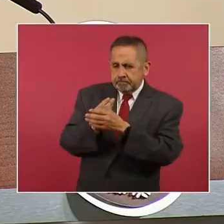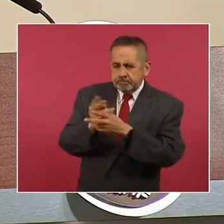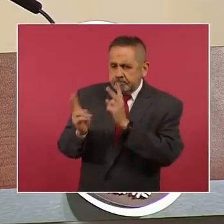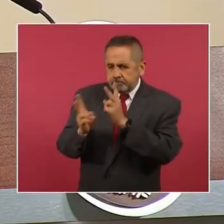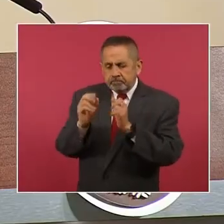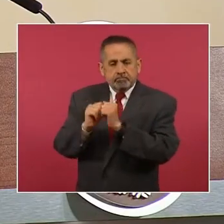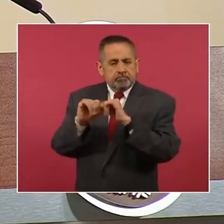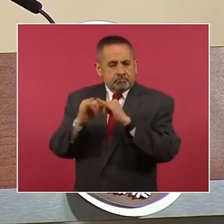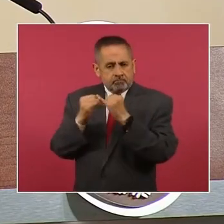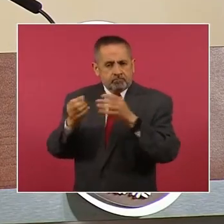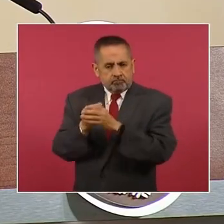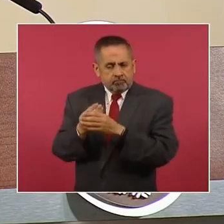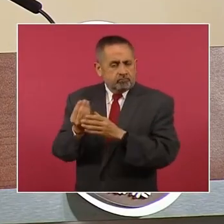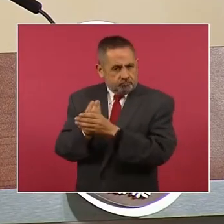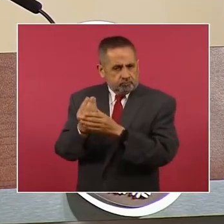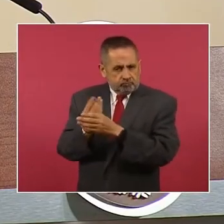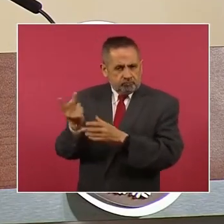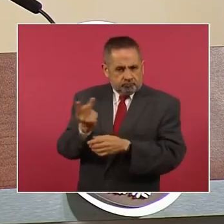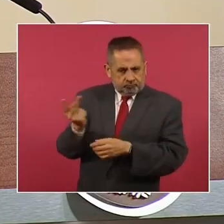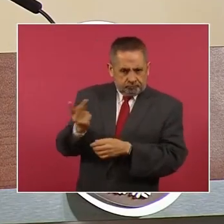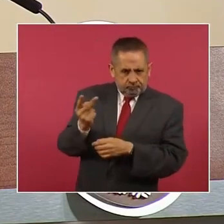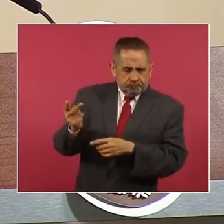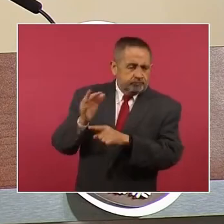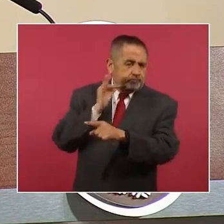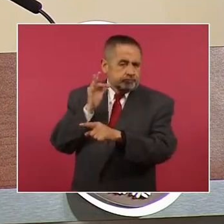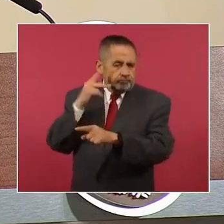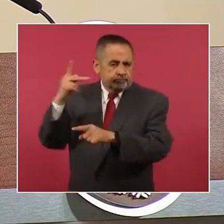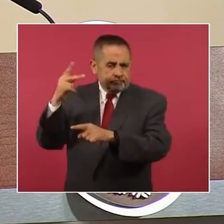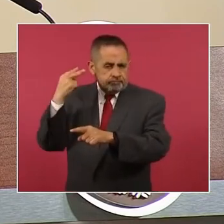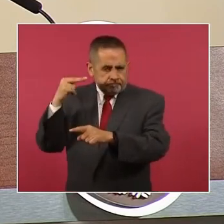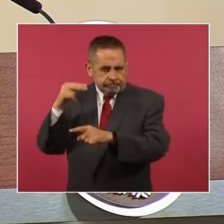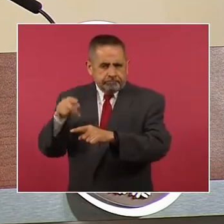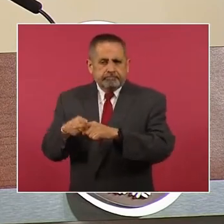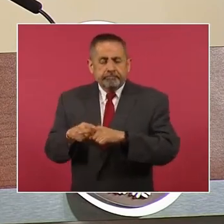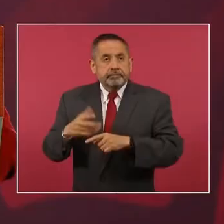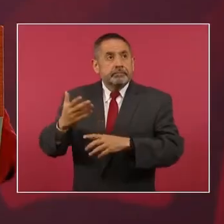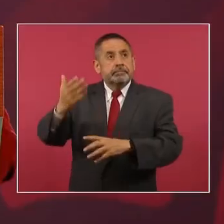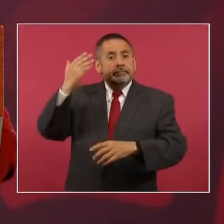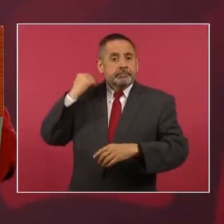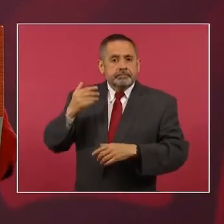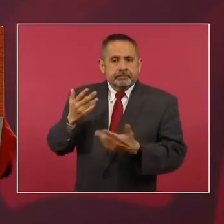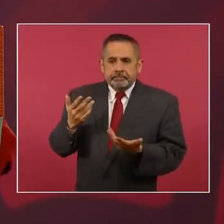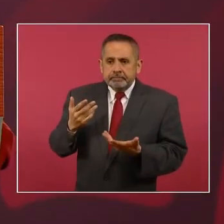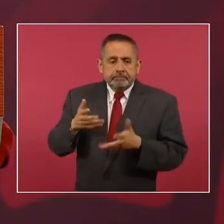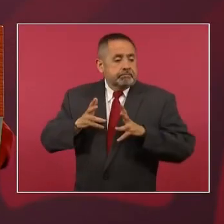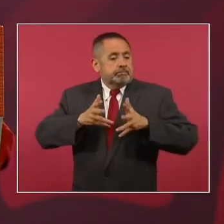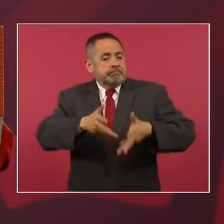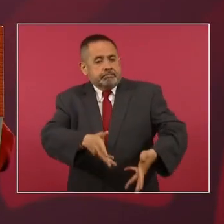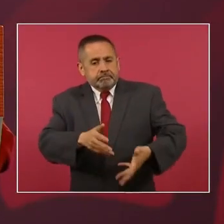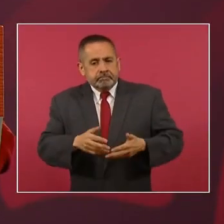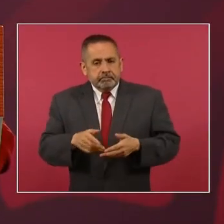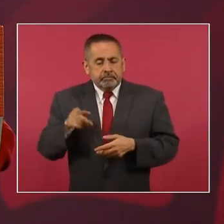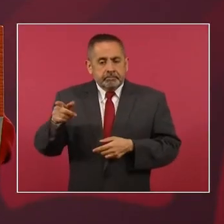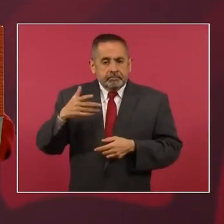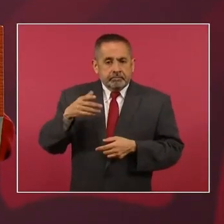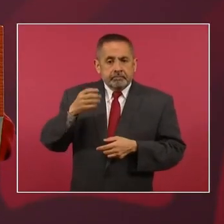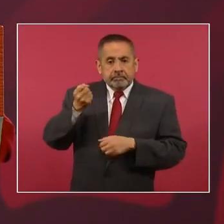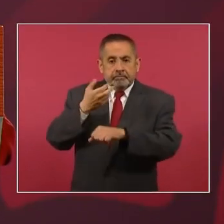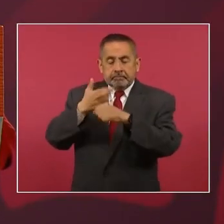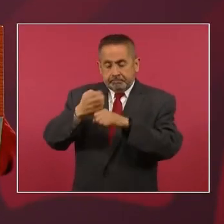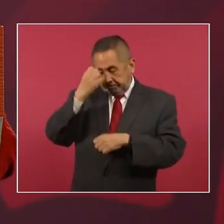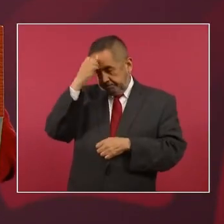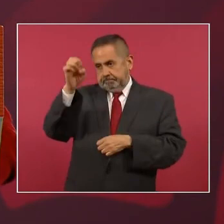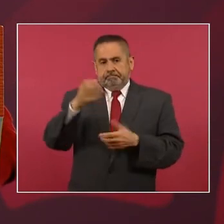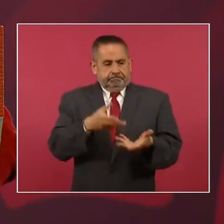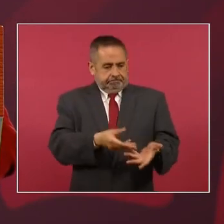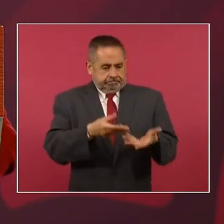revisión, porque estos casos, como tienen tanto tiempo, no estaban en el escritorio de la secretaria,